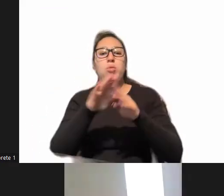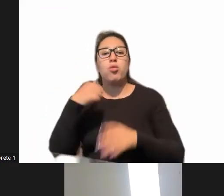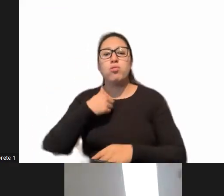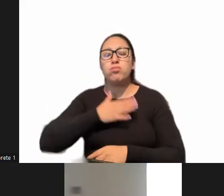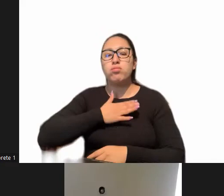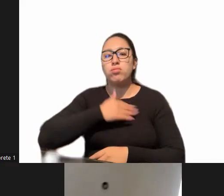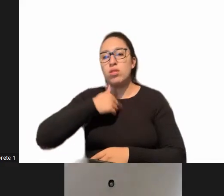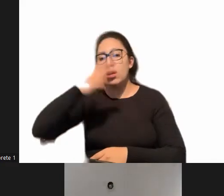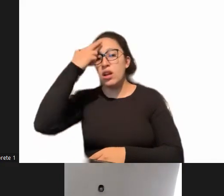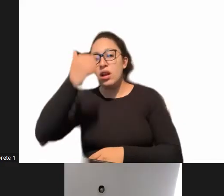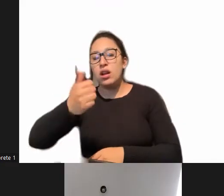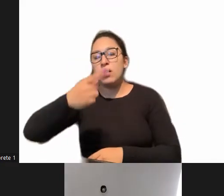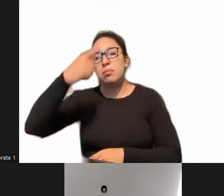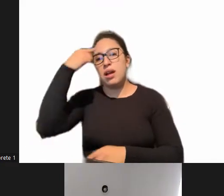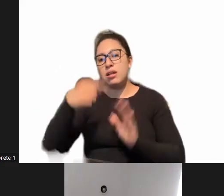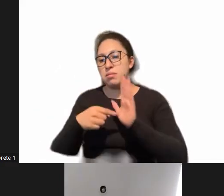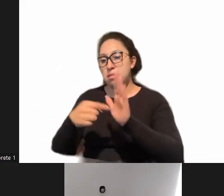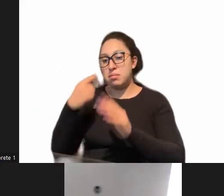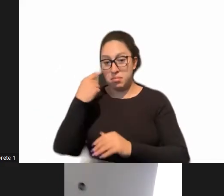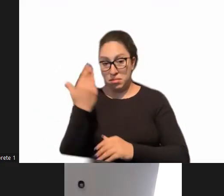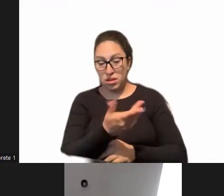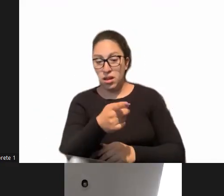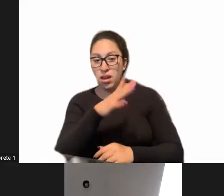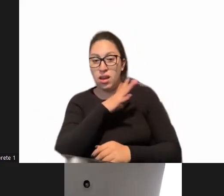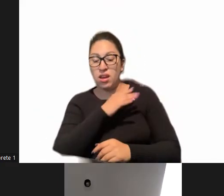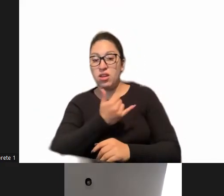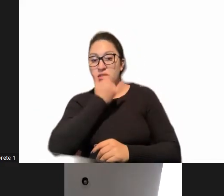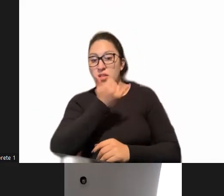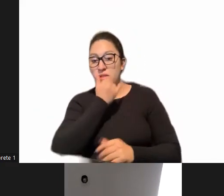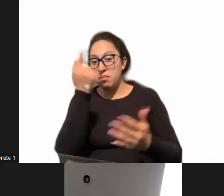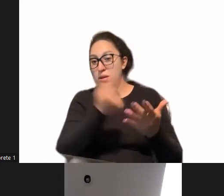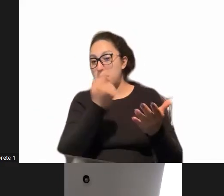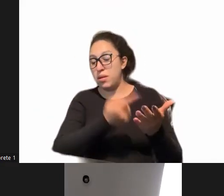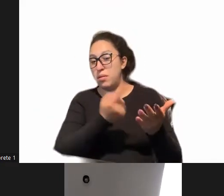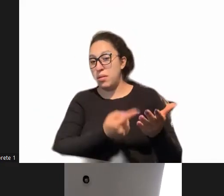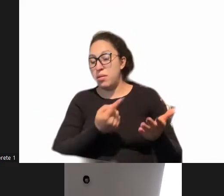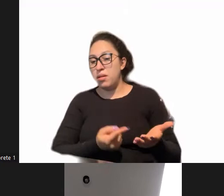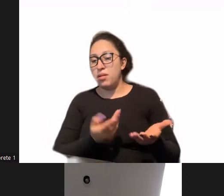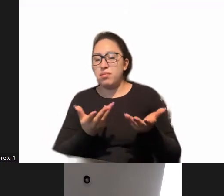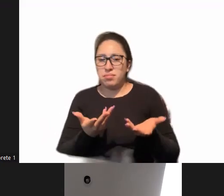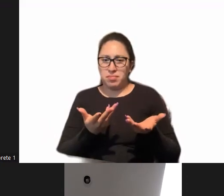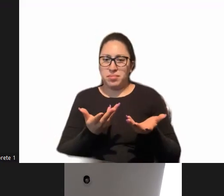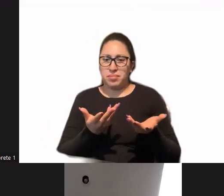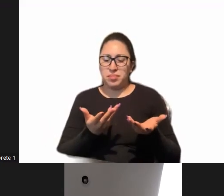trate de exhibir a las legisladoras o legisladores una vez que han presentado los